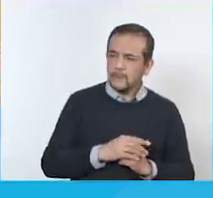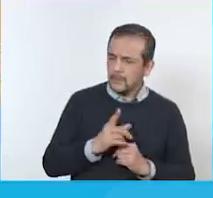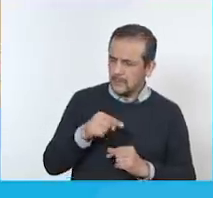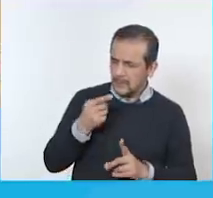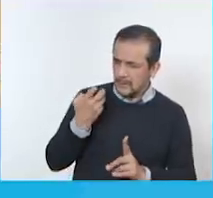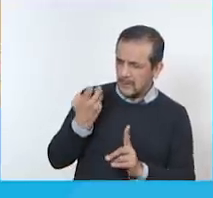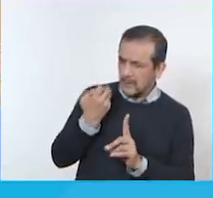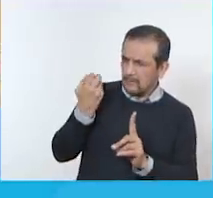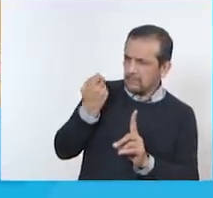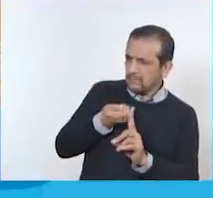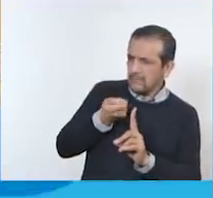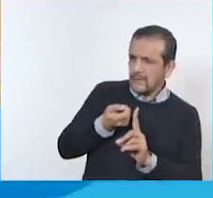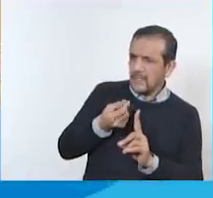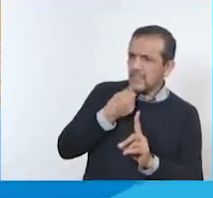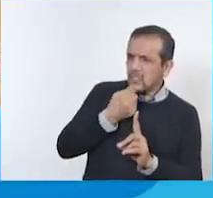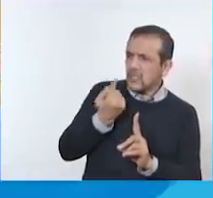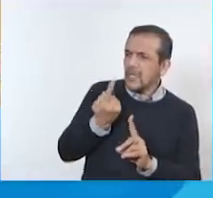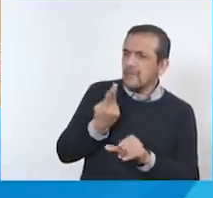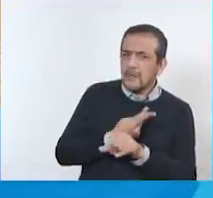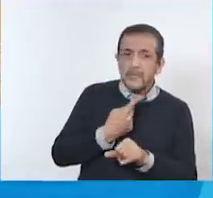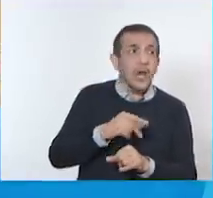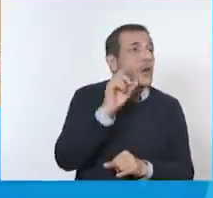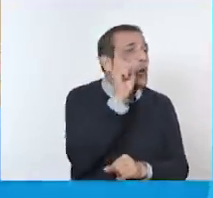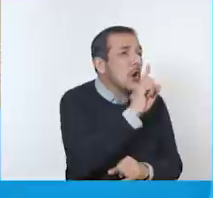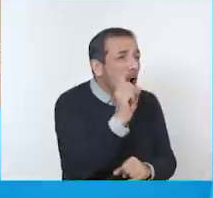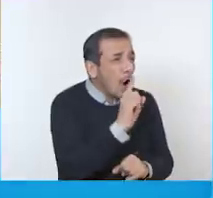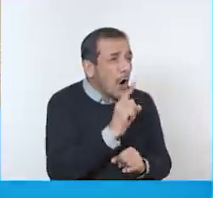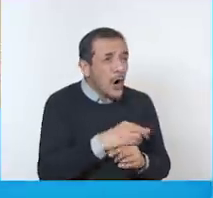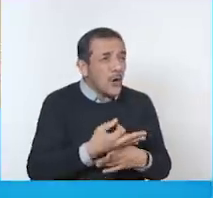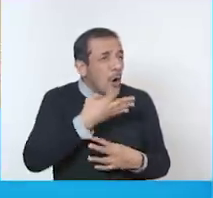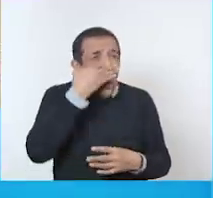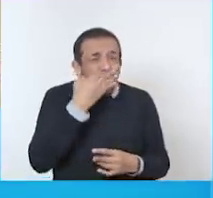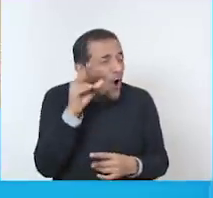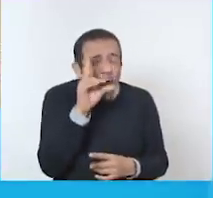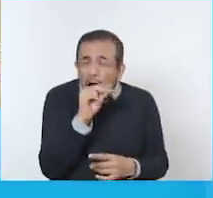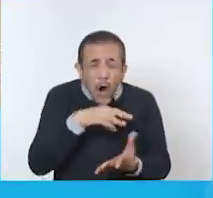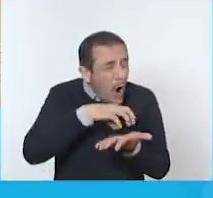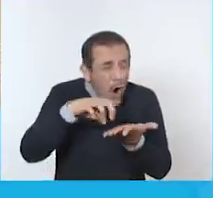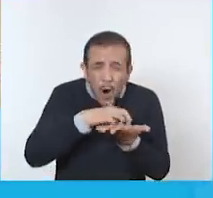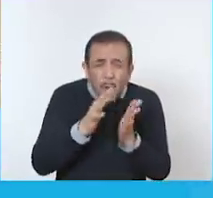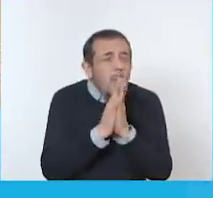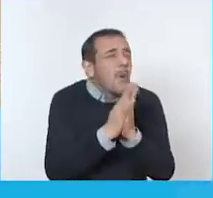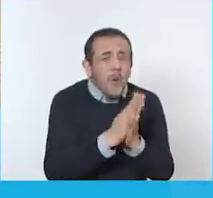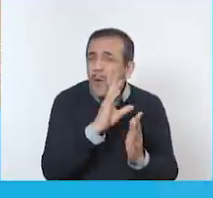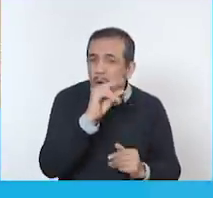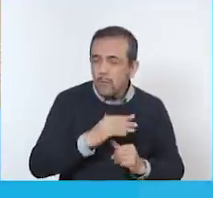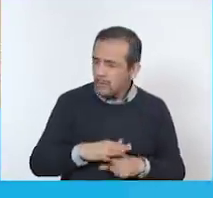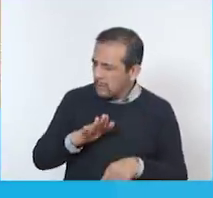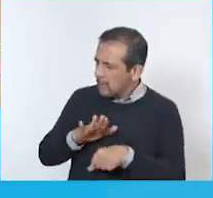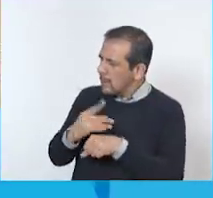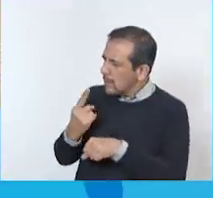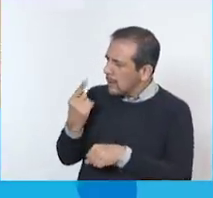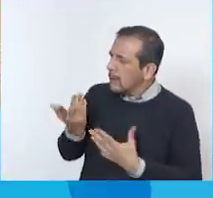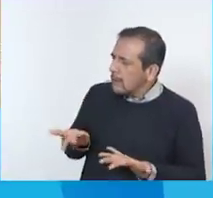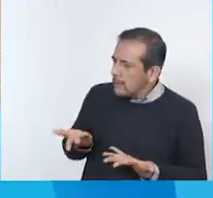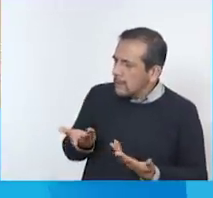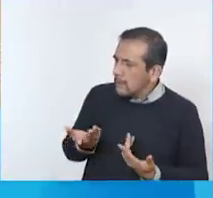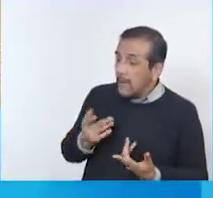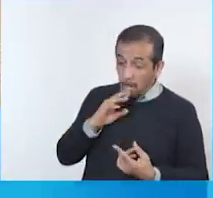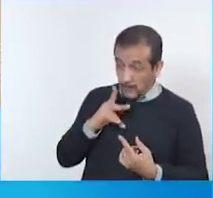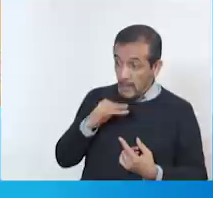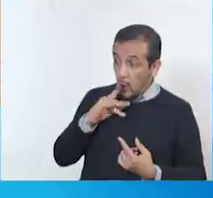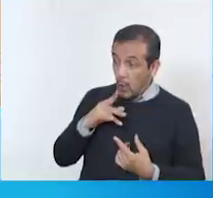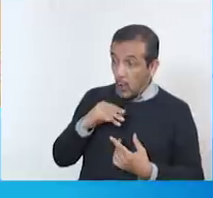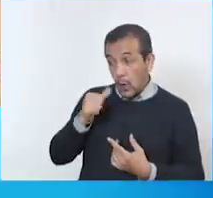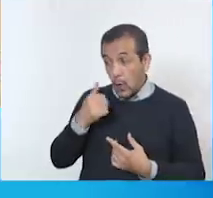¿Y ahora a este chamaco qué le pasó? ¡No, Don Leopoldo! ¡No compre alcatraces, por favor! No, ¿por qué no?